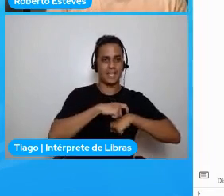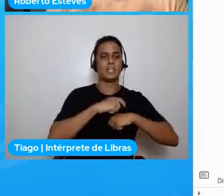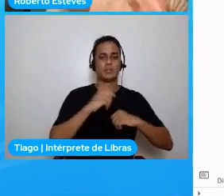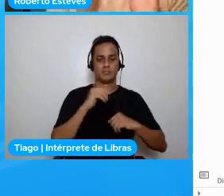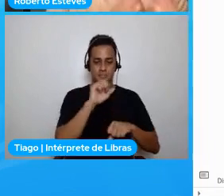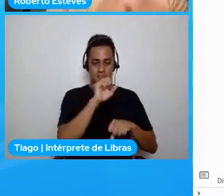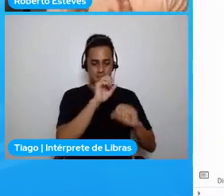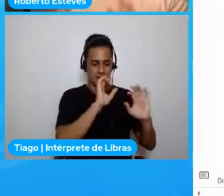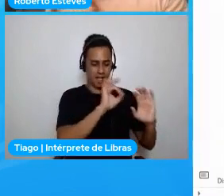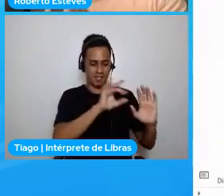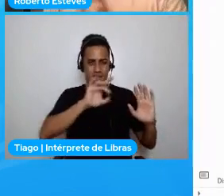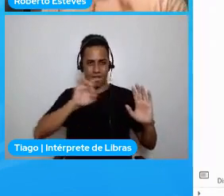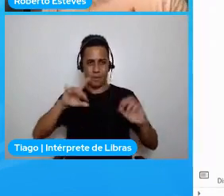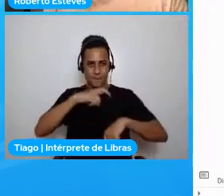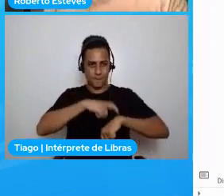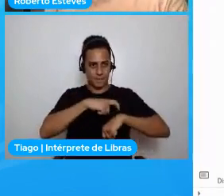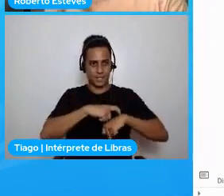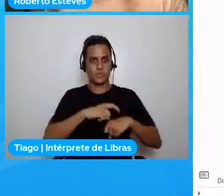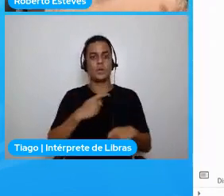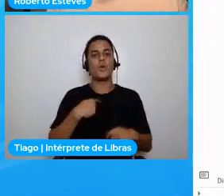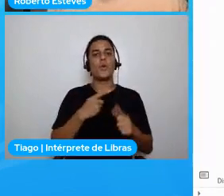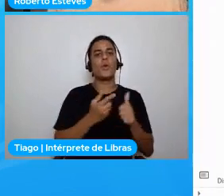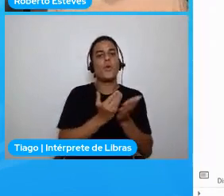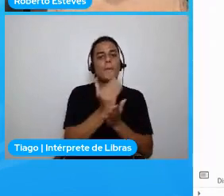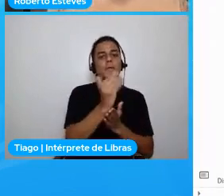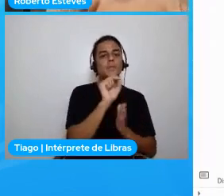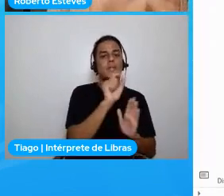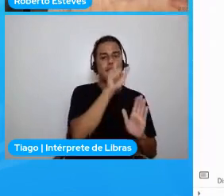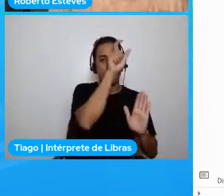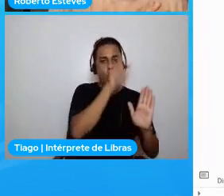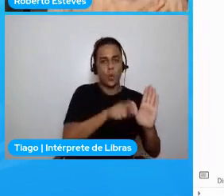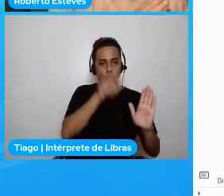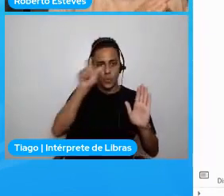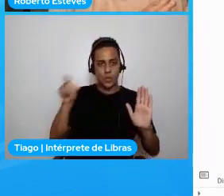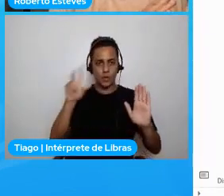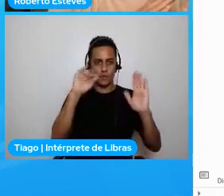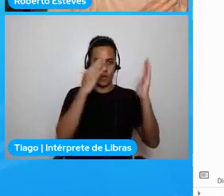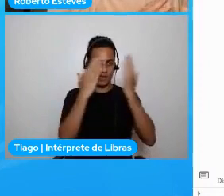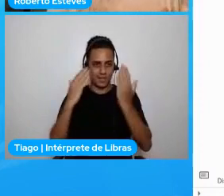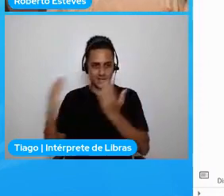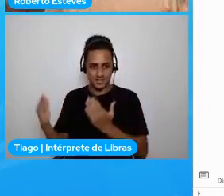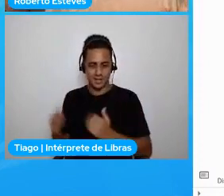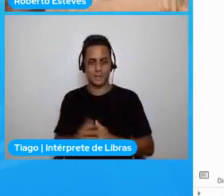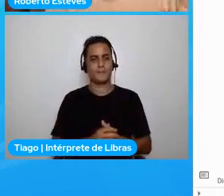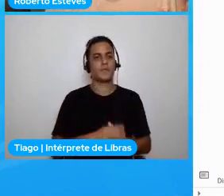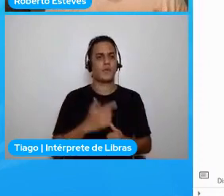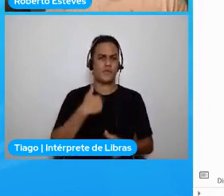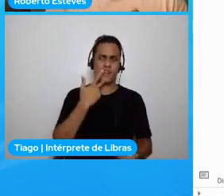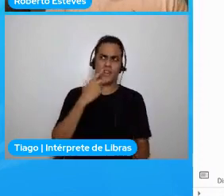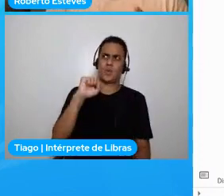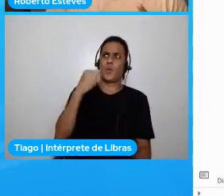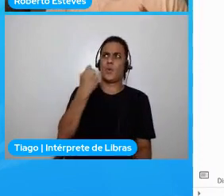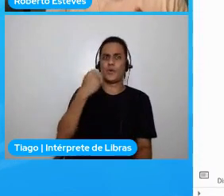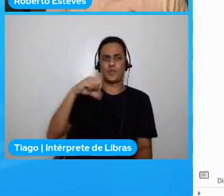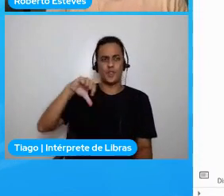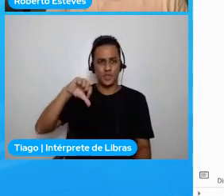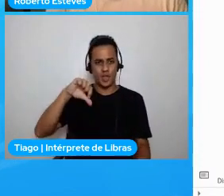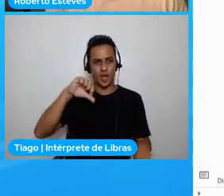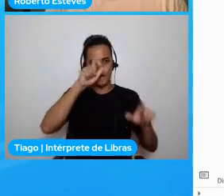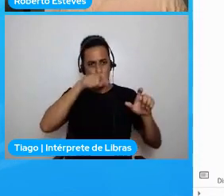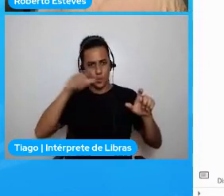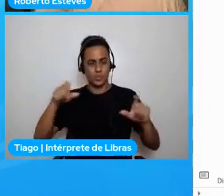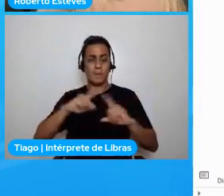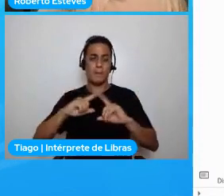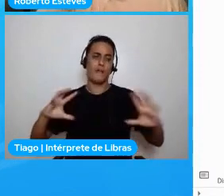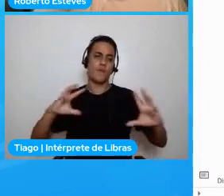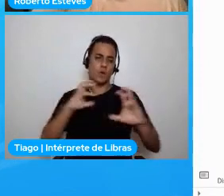datos es, me voy a quedar con las columnas que voy a analizar. Entonces, yo les hablé de 8 o 9 columnas. Yo realmente voy a utilizar